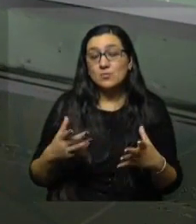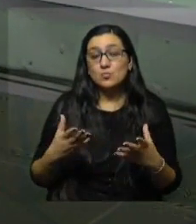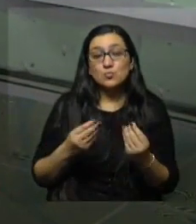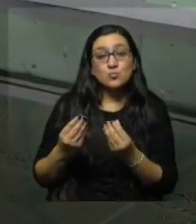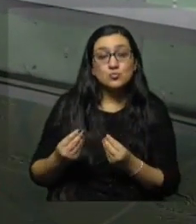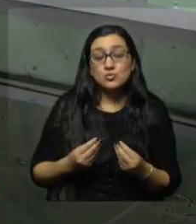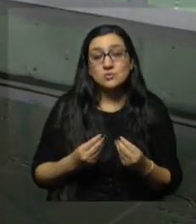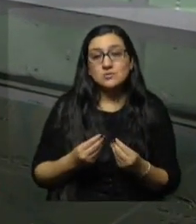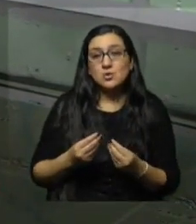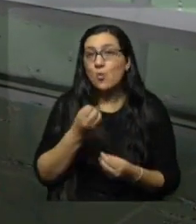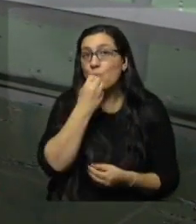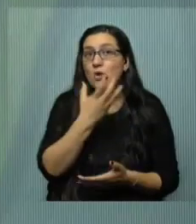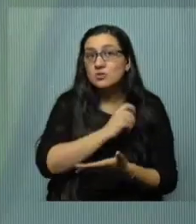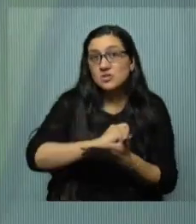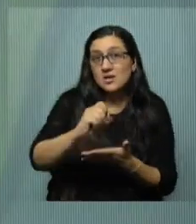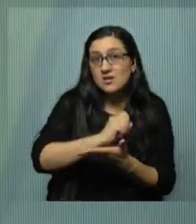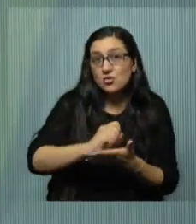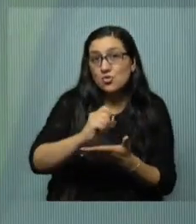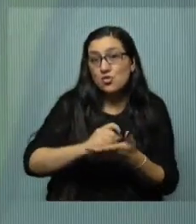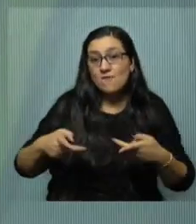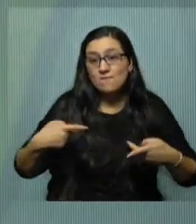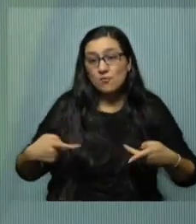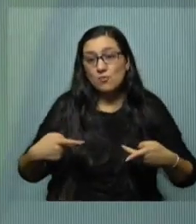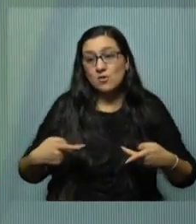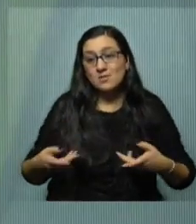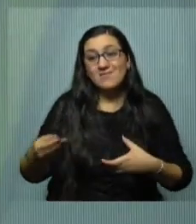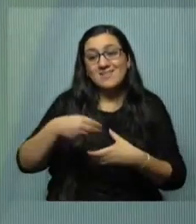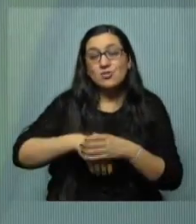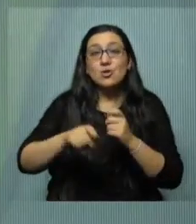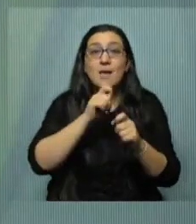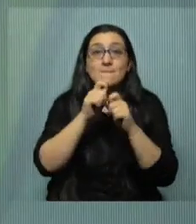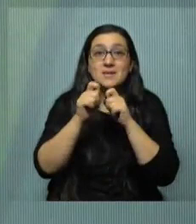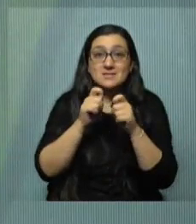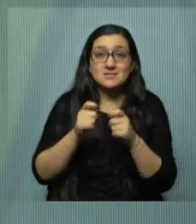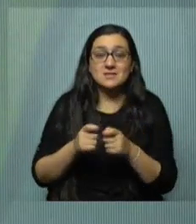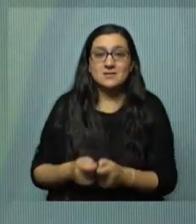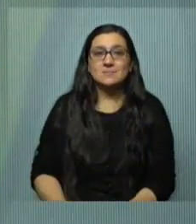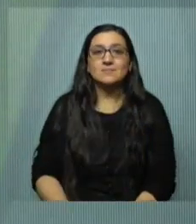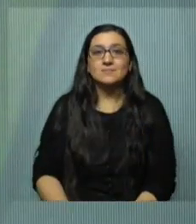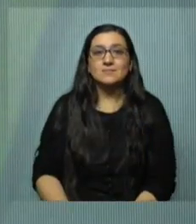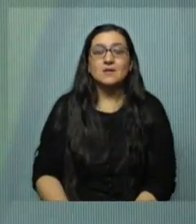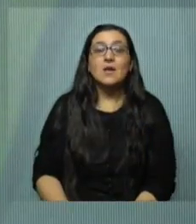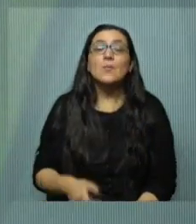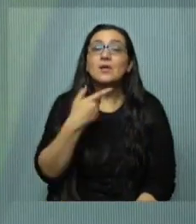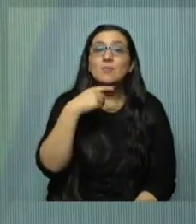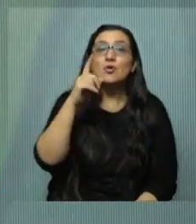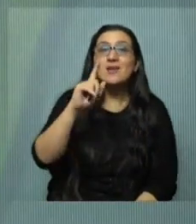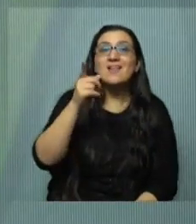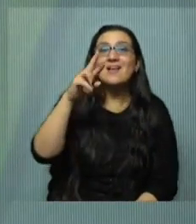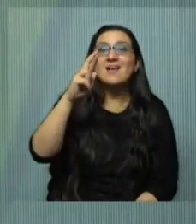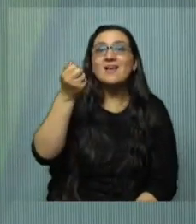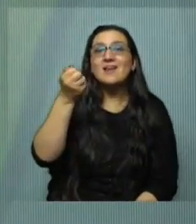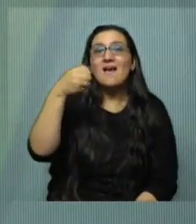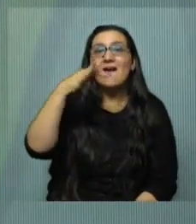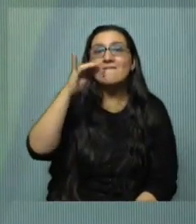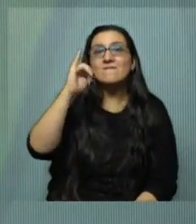buenas plumas vinculadas al fútbol estaban en la prensa periódica, ¿no? En el gráfico, por ejemplo, que es un medio que por ahí